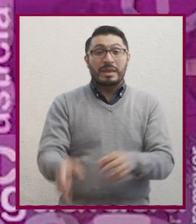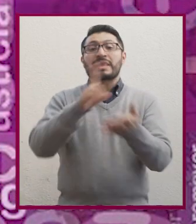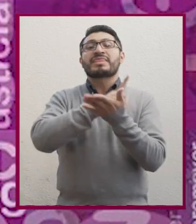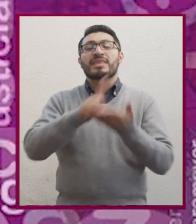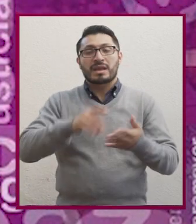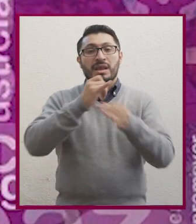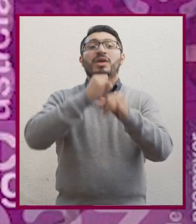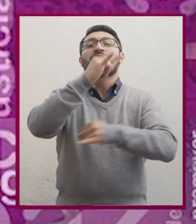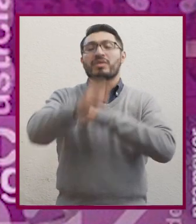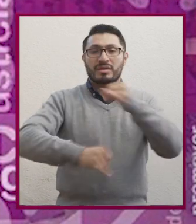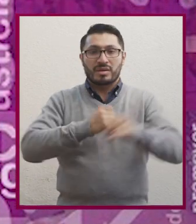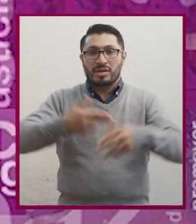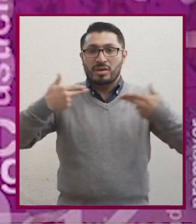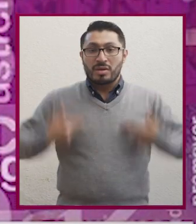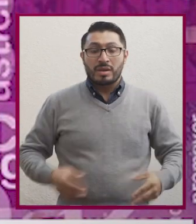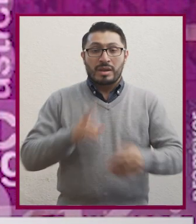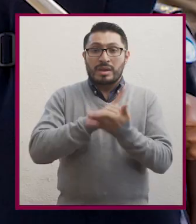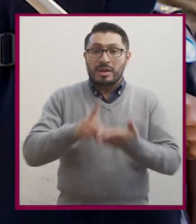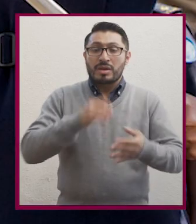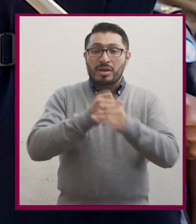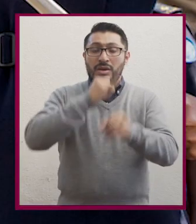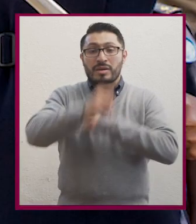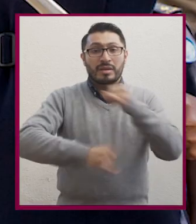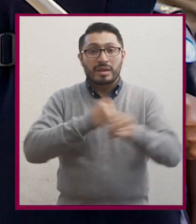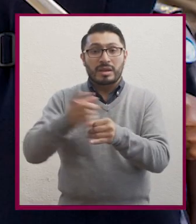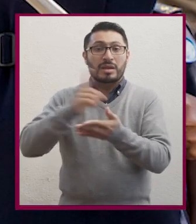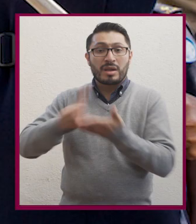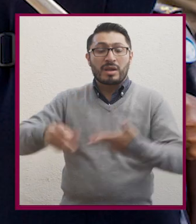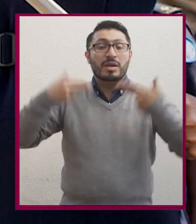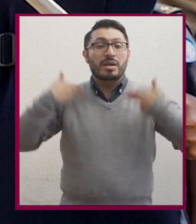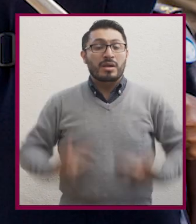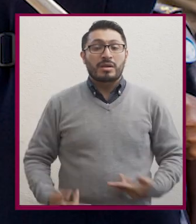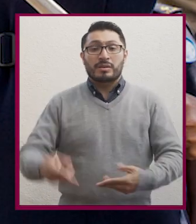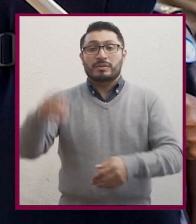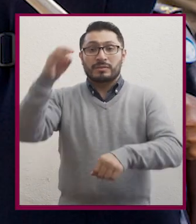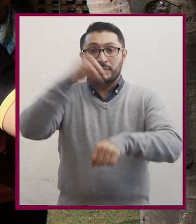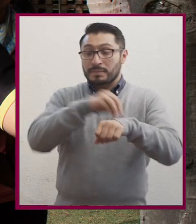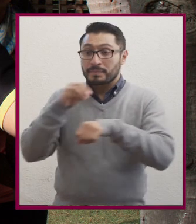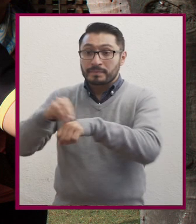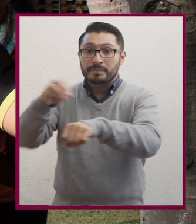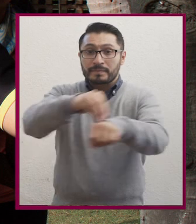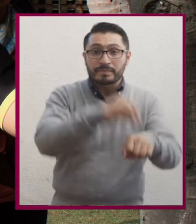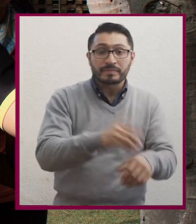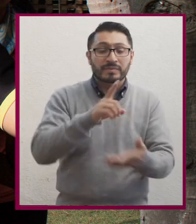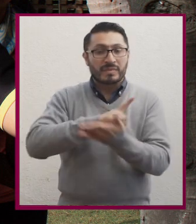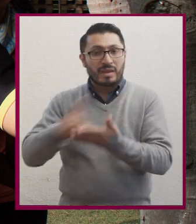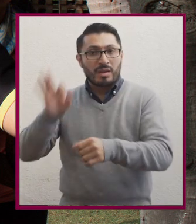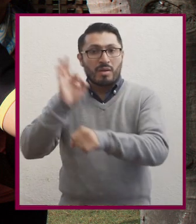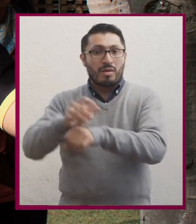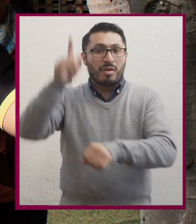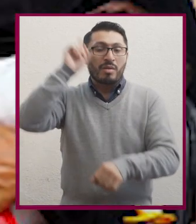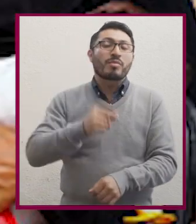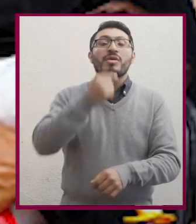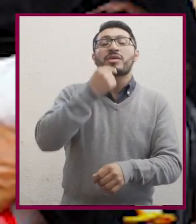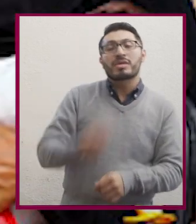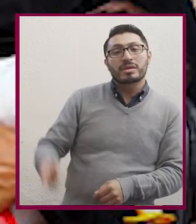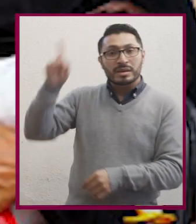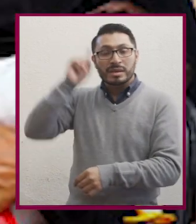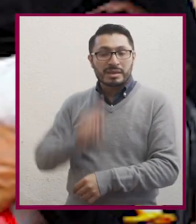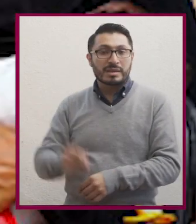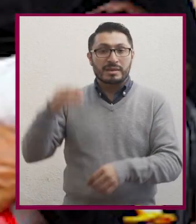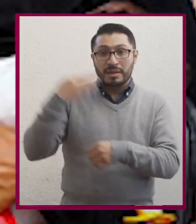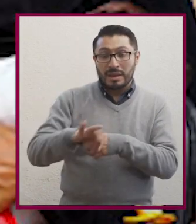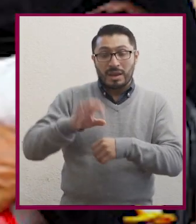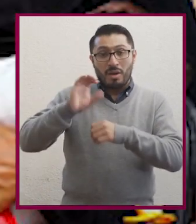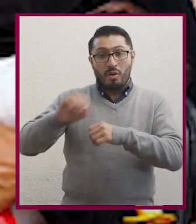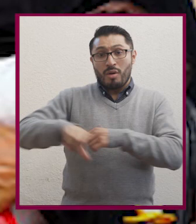internacional humanitario y el derecho internacional de los derechos humanos, aplicable a los derechos y la protección de mujeres y niñas durante y